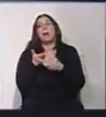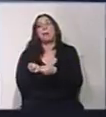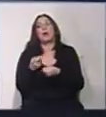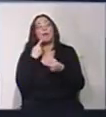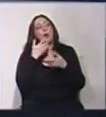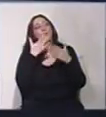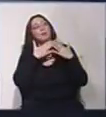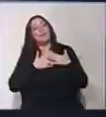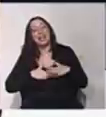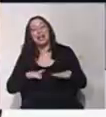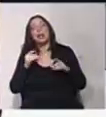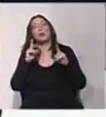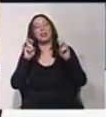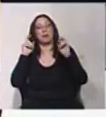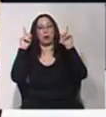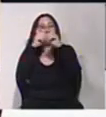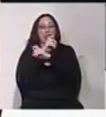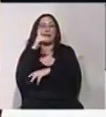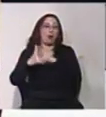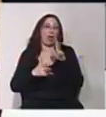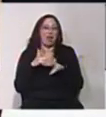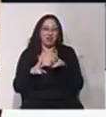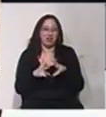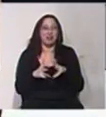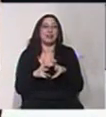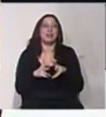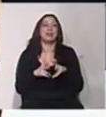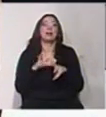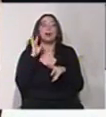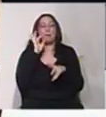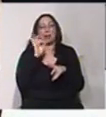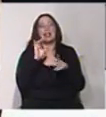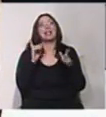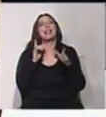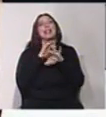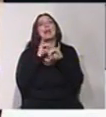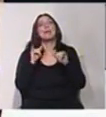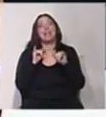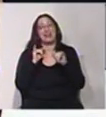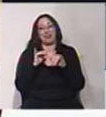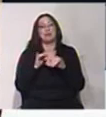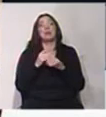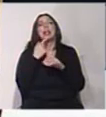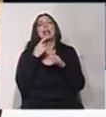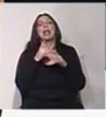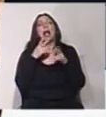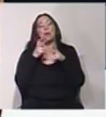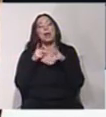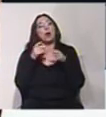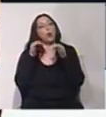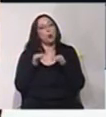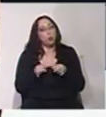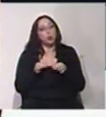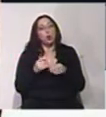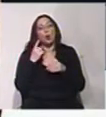Entonces es un tema complicado el hablar. Pero yo creo que el hablar, perdona, para terminarte un poco la idea, el hablar en su justa medida, el hablar cuando